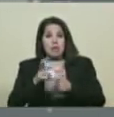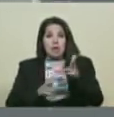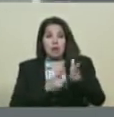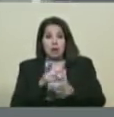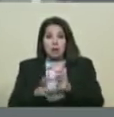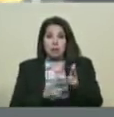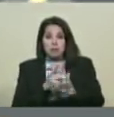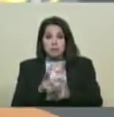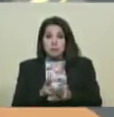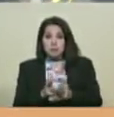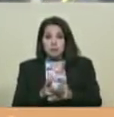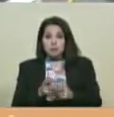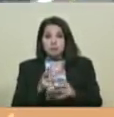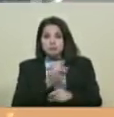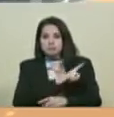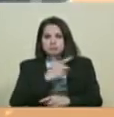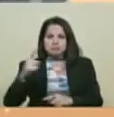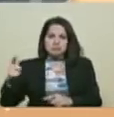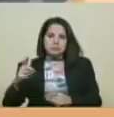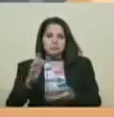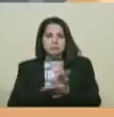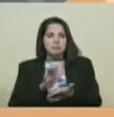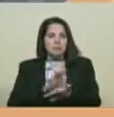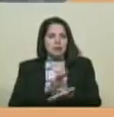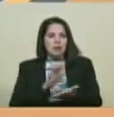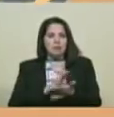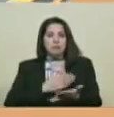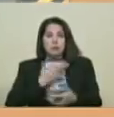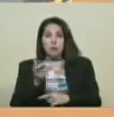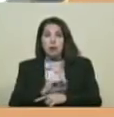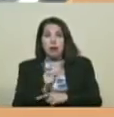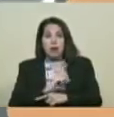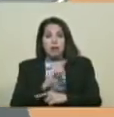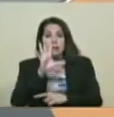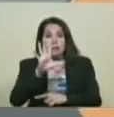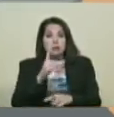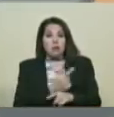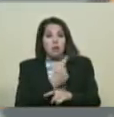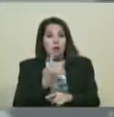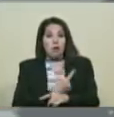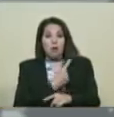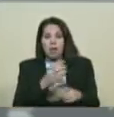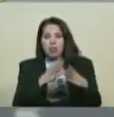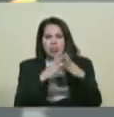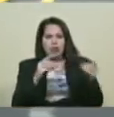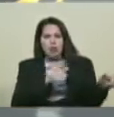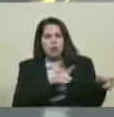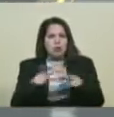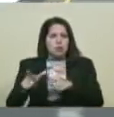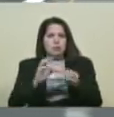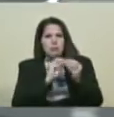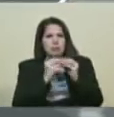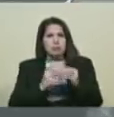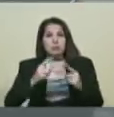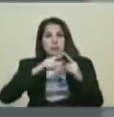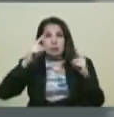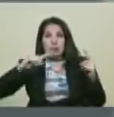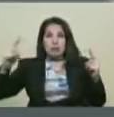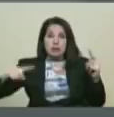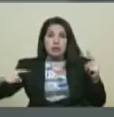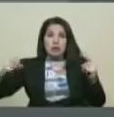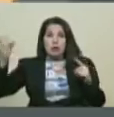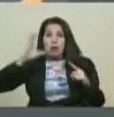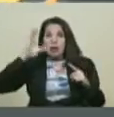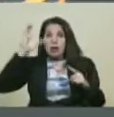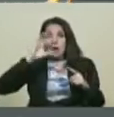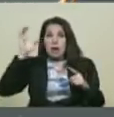parte del tránsito, pudimos restablecer en un tiempo récord de 5 horas toda la energía eléctrica en la Gran Caracas y los